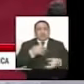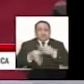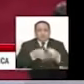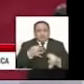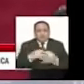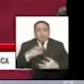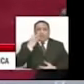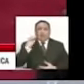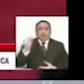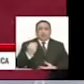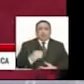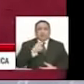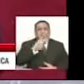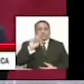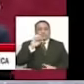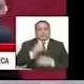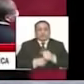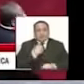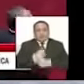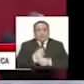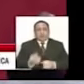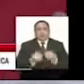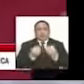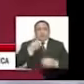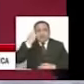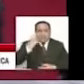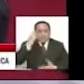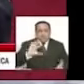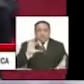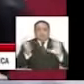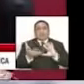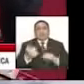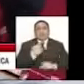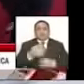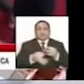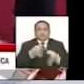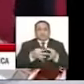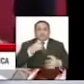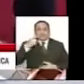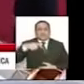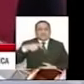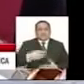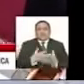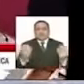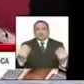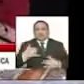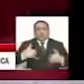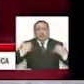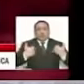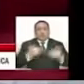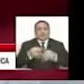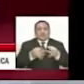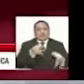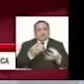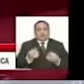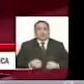contradicción. El déficit, según dicen, este año va a ser 50.000 millones de soles. Cuando en años anteriores hemos tenido un superávit de